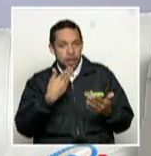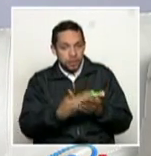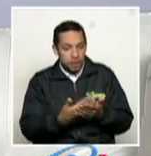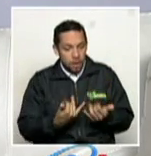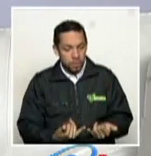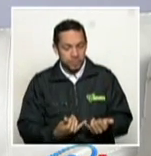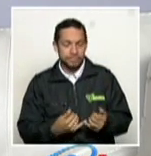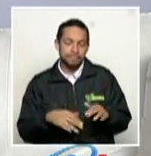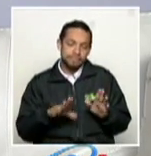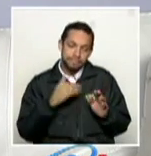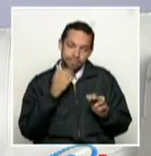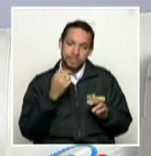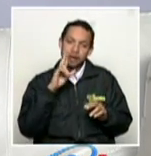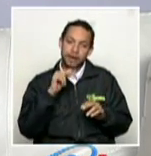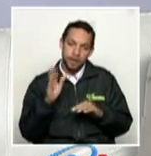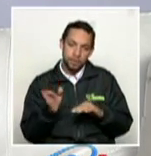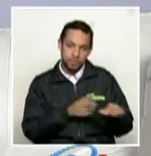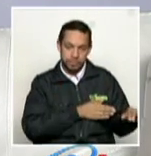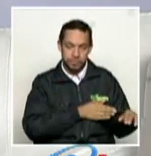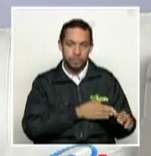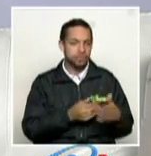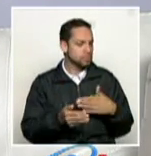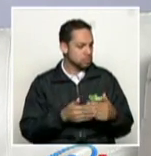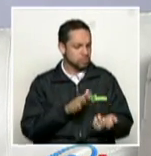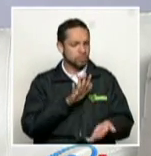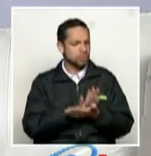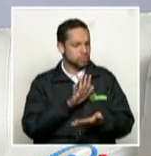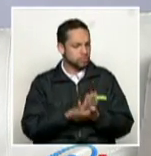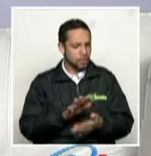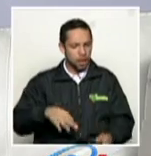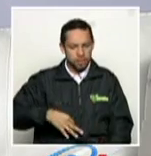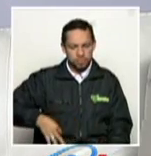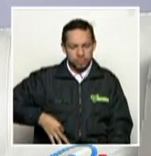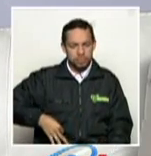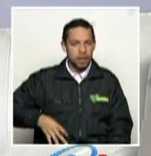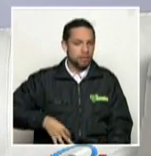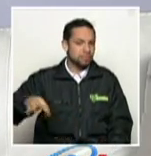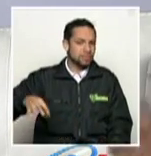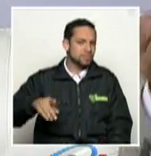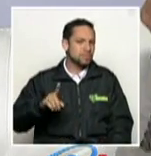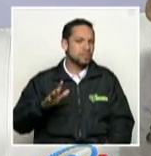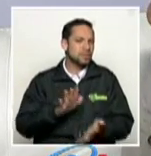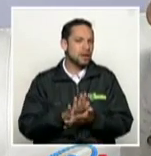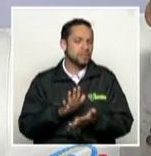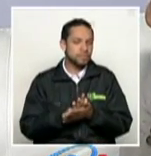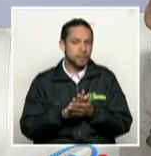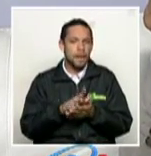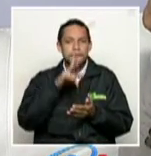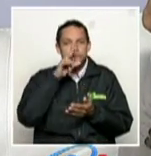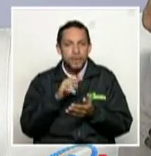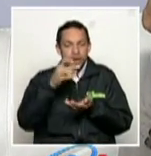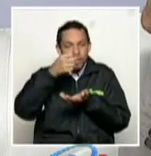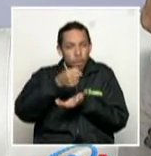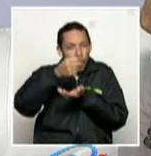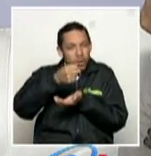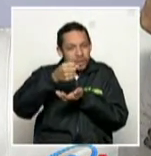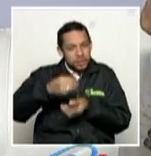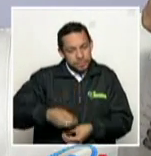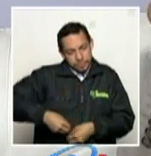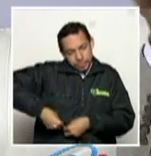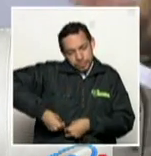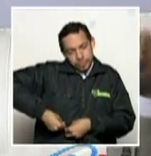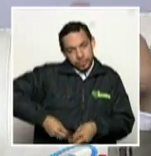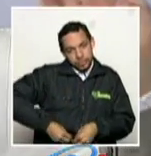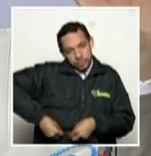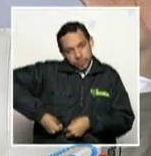Lo otro, no tiene ningún problema que no tenga matriz y que no tenga vesícula. La vesícula es una bolsita que está debajo del hígado y lo que